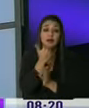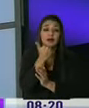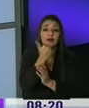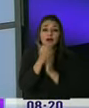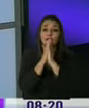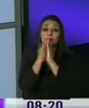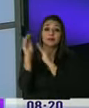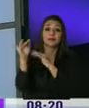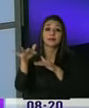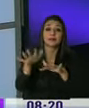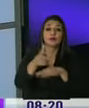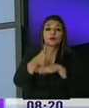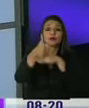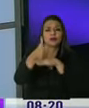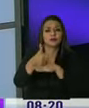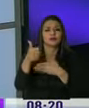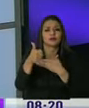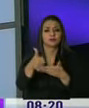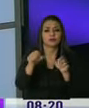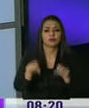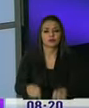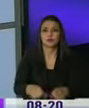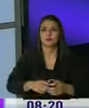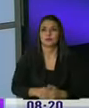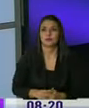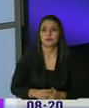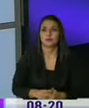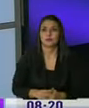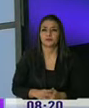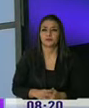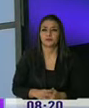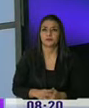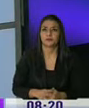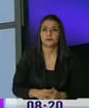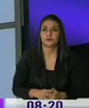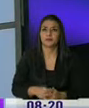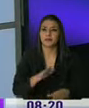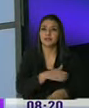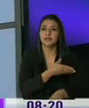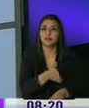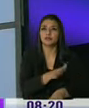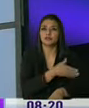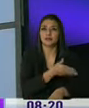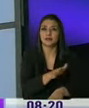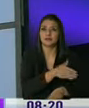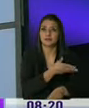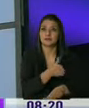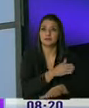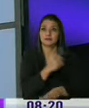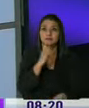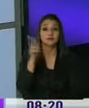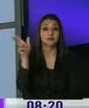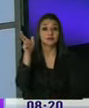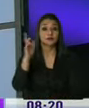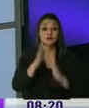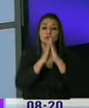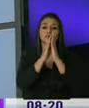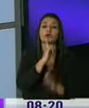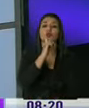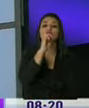le ilumine y alguien les ayude. El sonidista parece que se iluminó porque no hay iluminación. Iluminen,